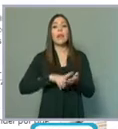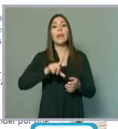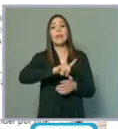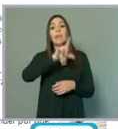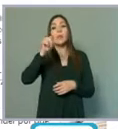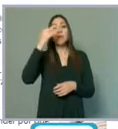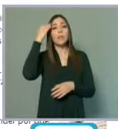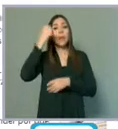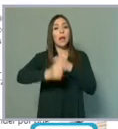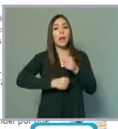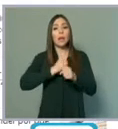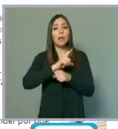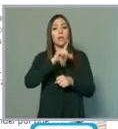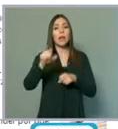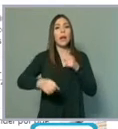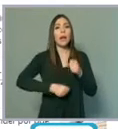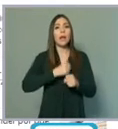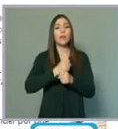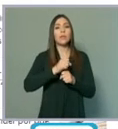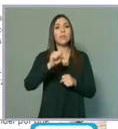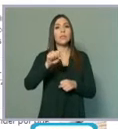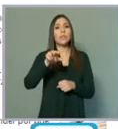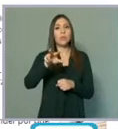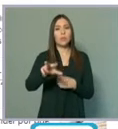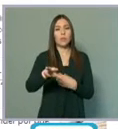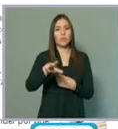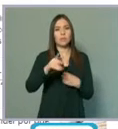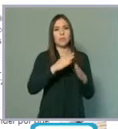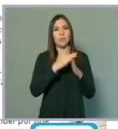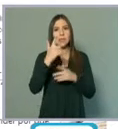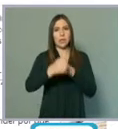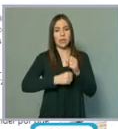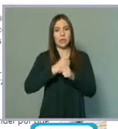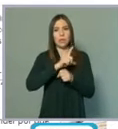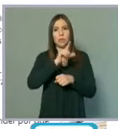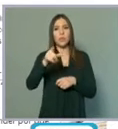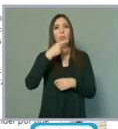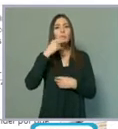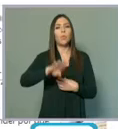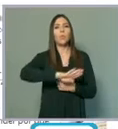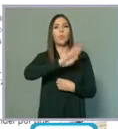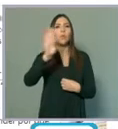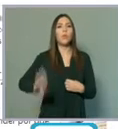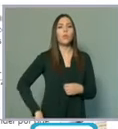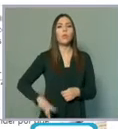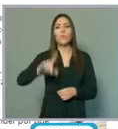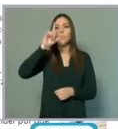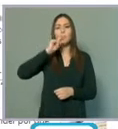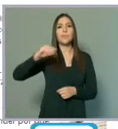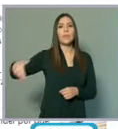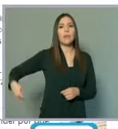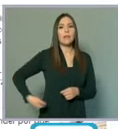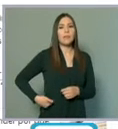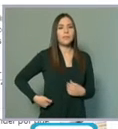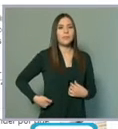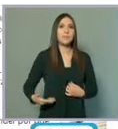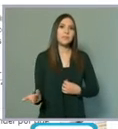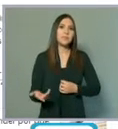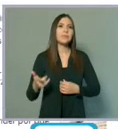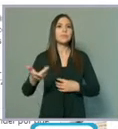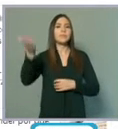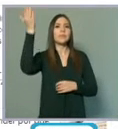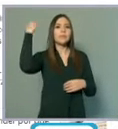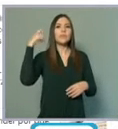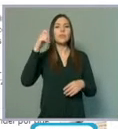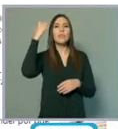controversial en el año 68. Estamos en época de Guerra Fría, hay que pensar un poco el mundo en Cómo se ese encontraba, tenor, ¿no? exacto,